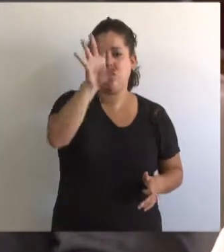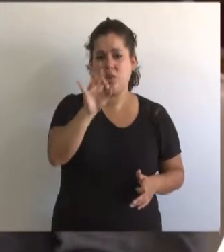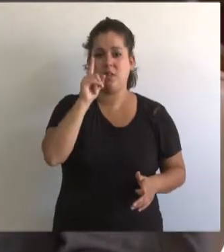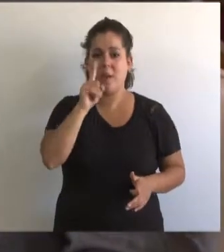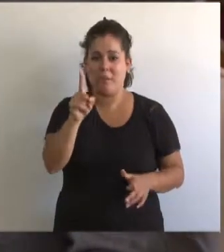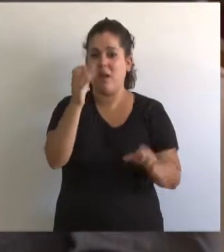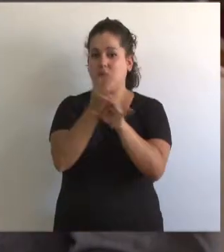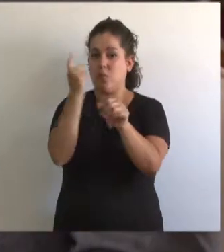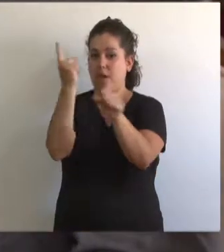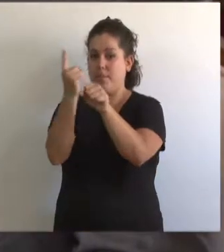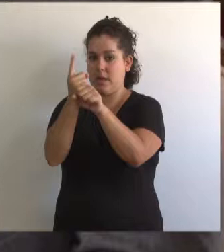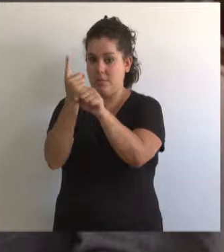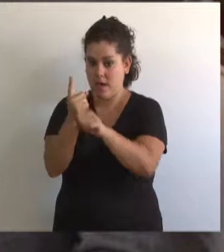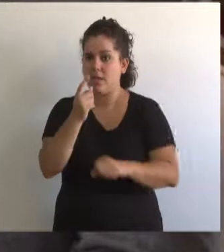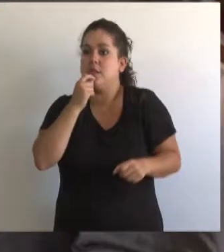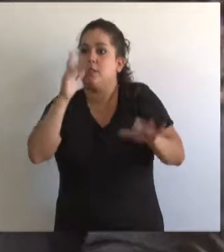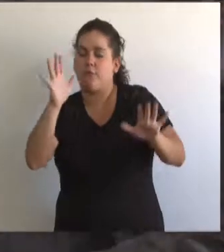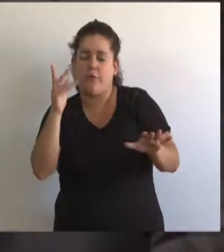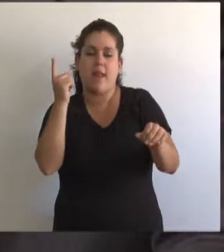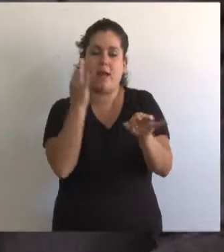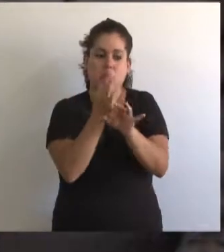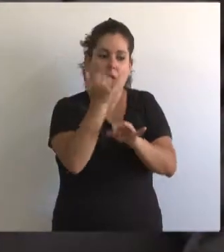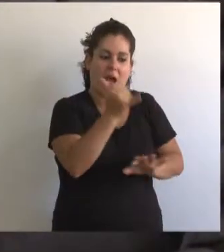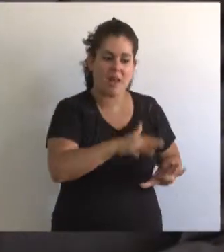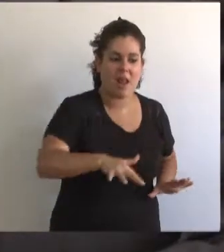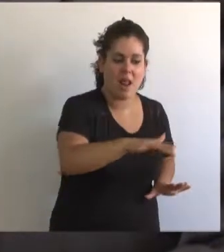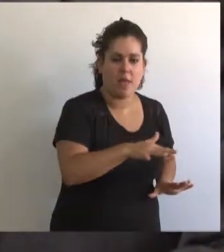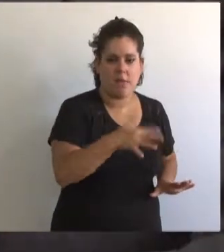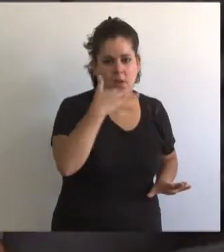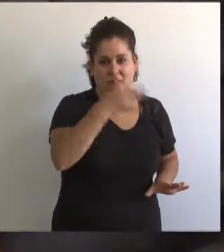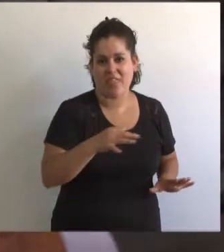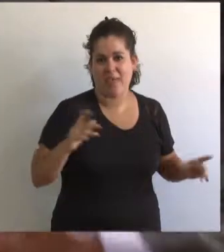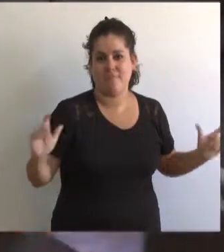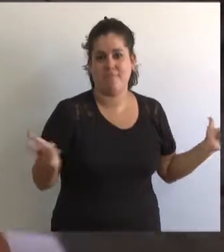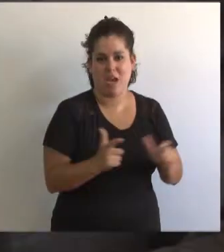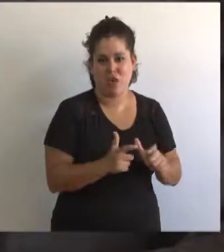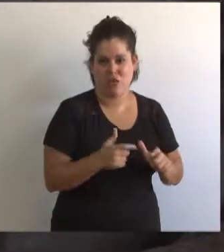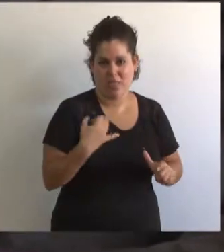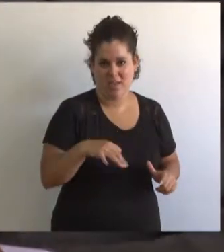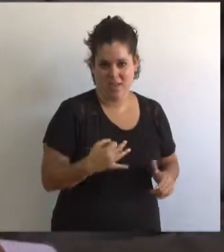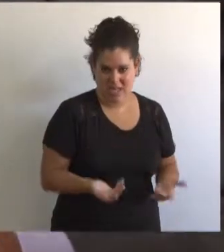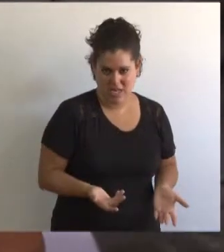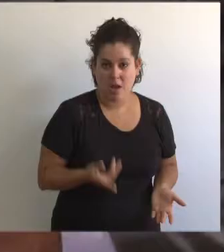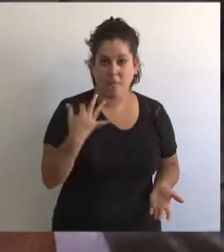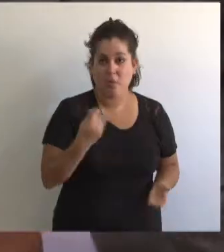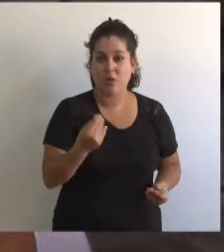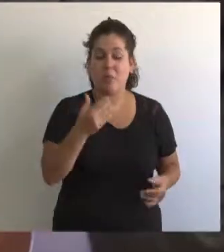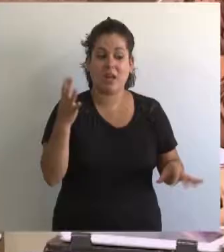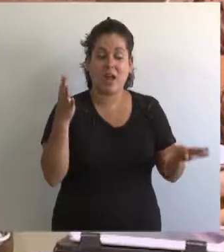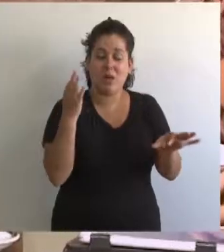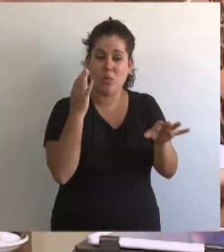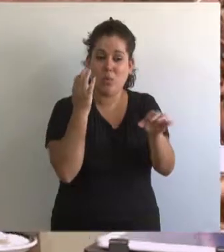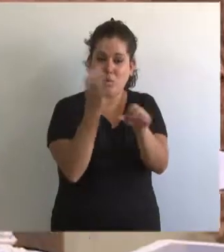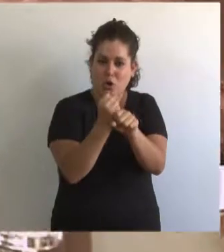250.000 chicos de colegios primarios, que si tuviéramos escuela en el barrio, en realidad no deberían mermar, porque